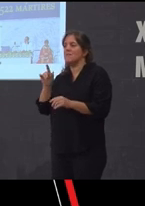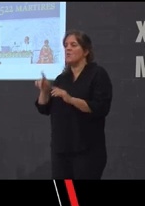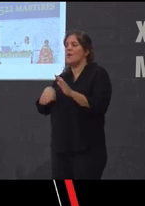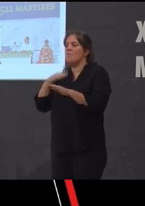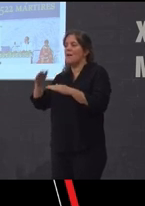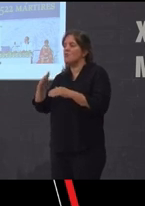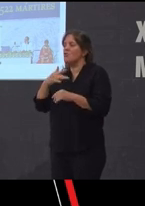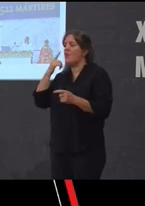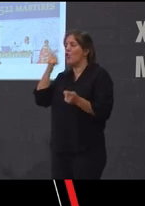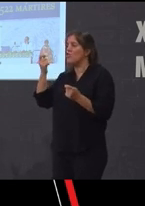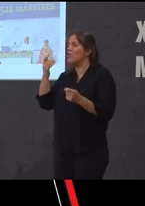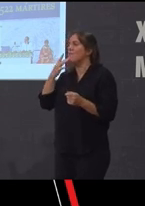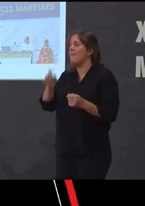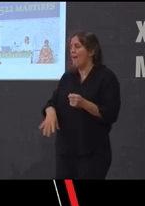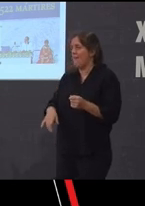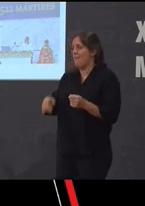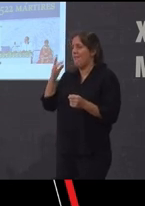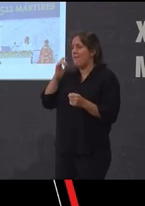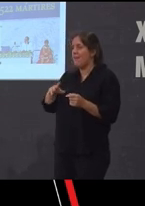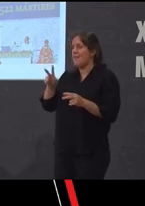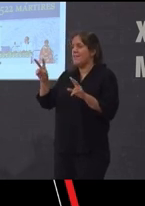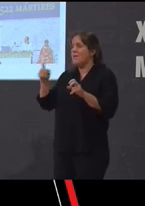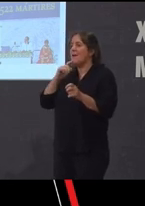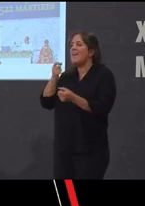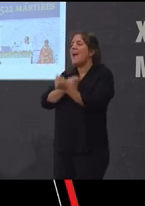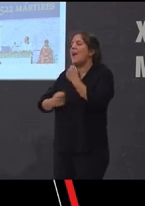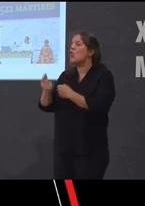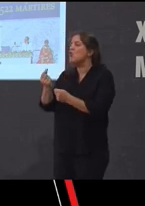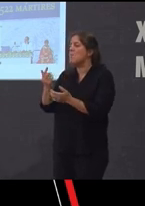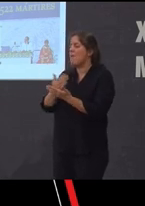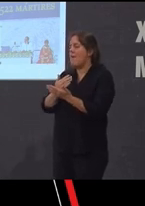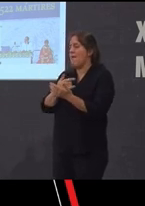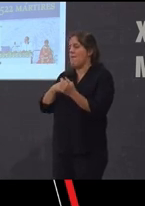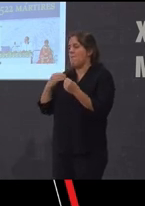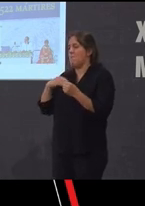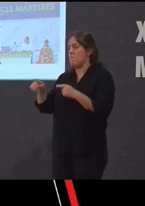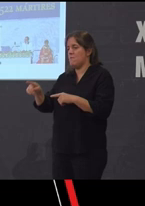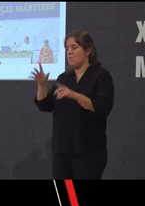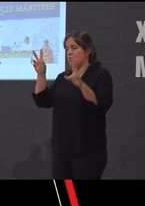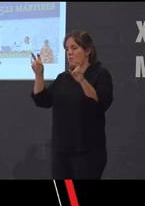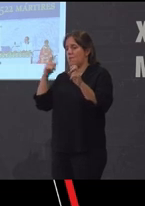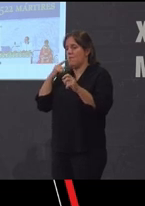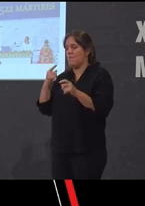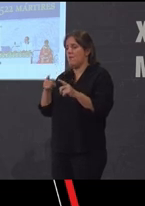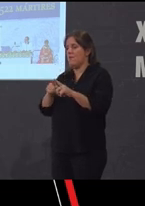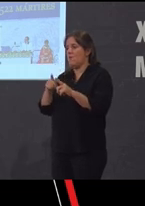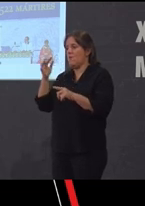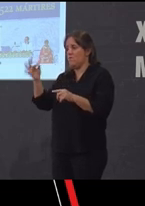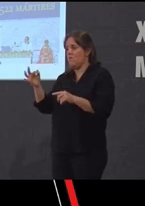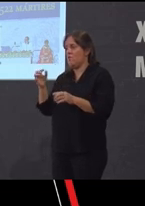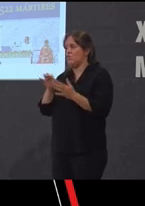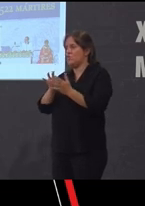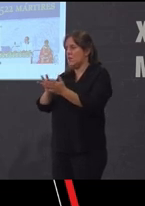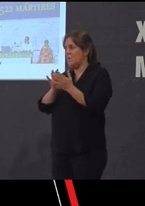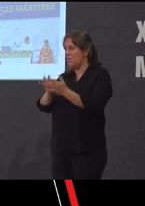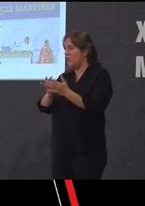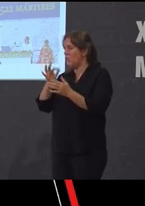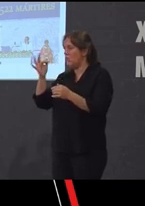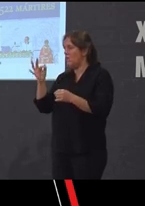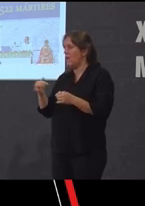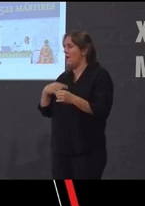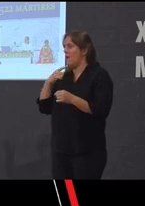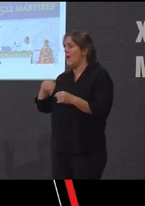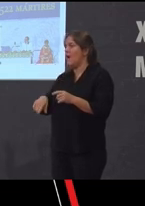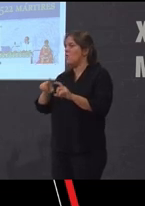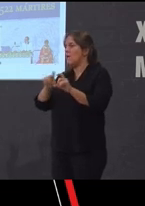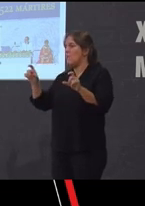por ese ritual, e quen controla a economía que ten que ver con ese ritual. Pensamos nos servicios funerarios, ainda temos unha empresa en